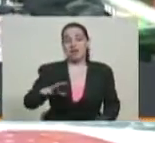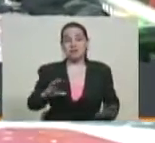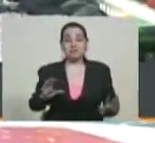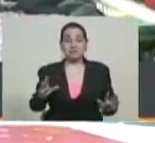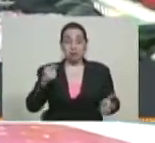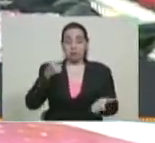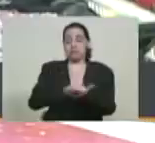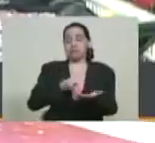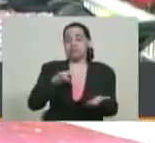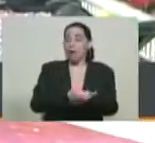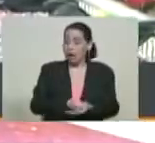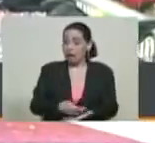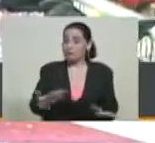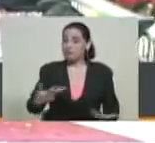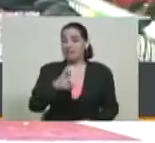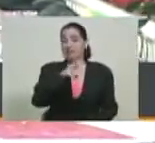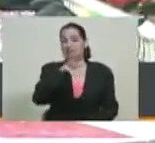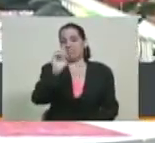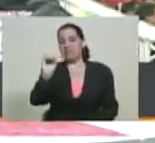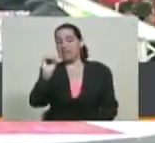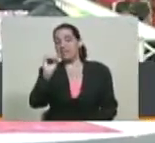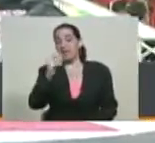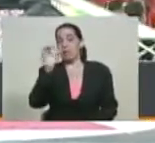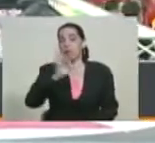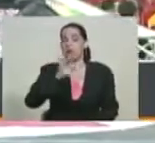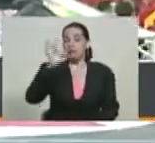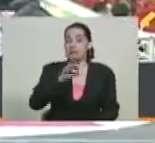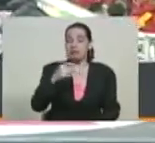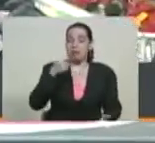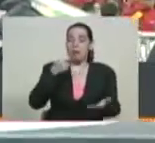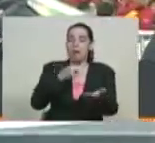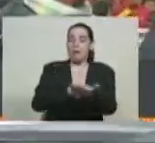y el 30% semiprivada.